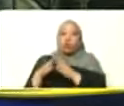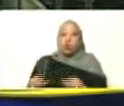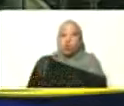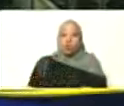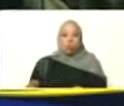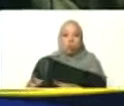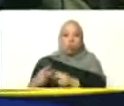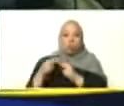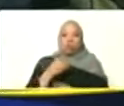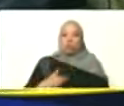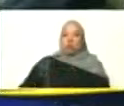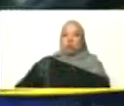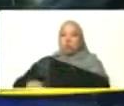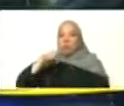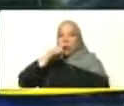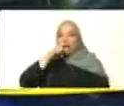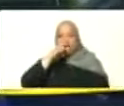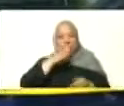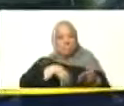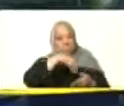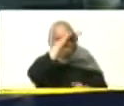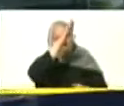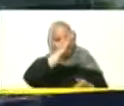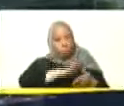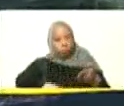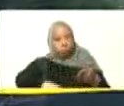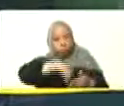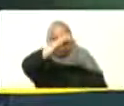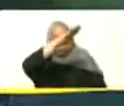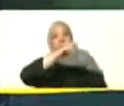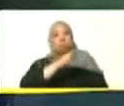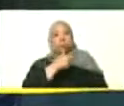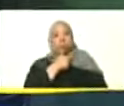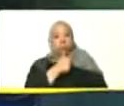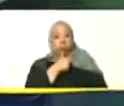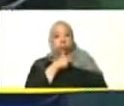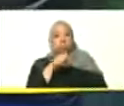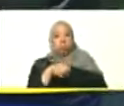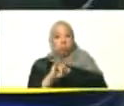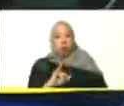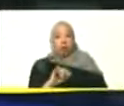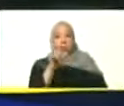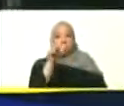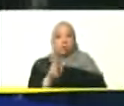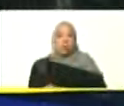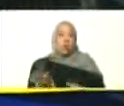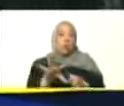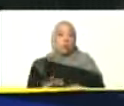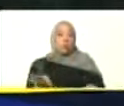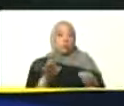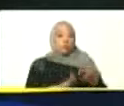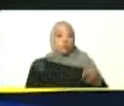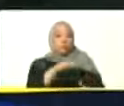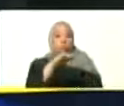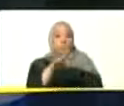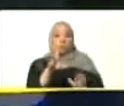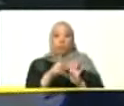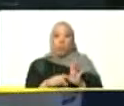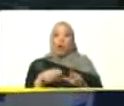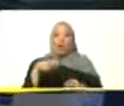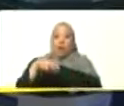hasta las brochas las estamos entregando, aquí van a haber pintores de brocha gorda, presidente, con el cuento aquel de agárrate la brocha que te voy a quitar la